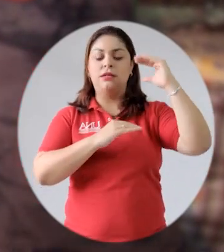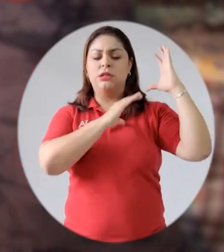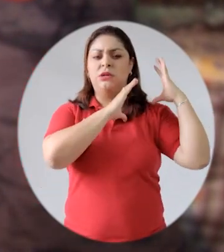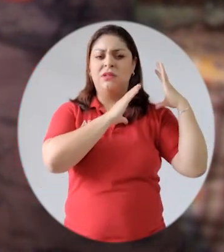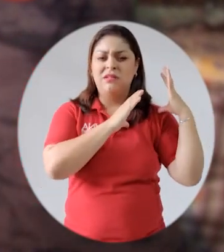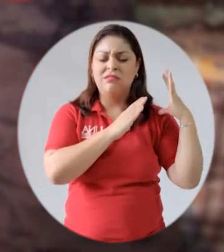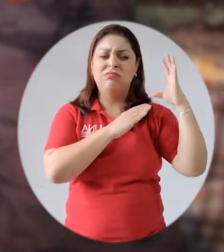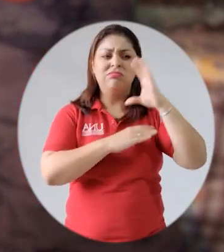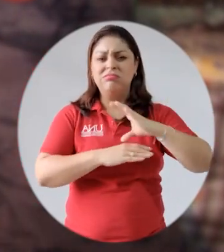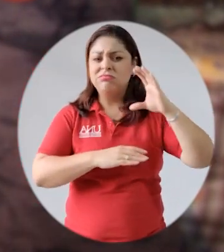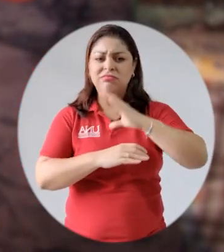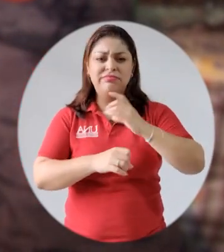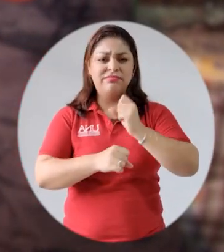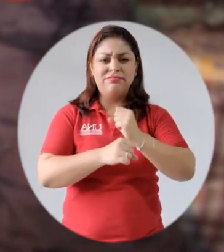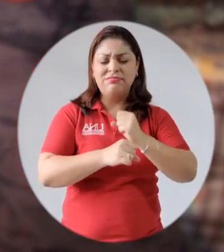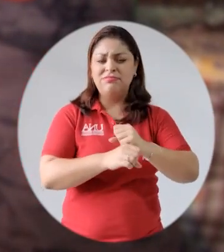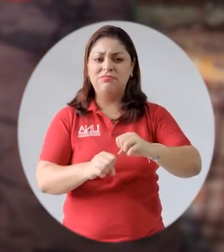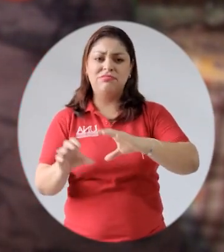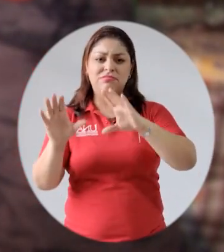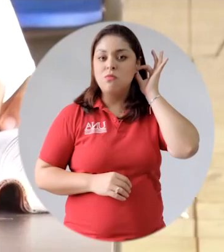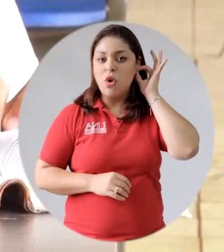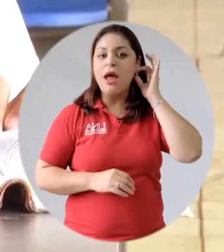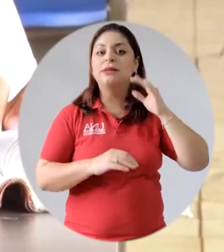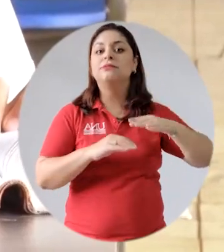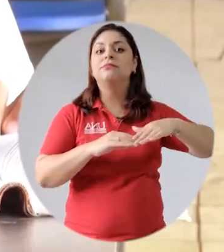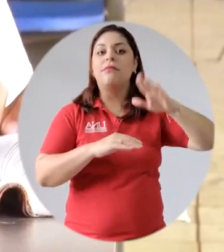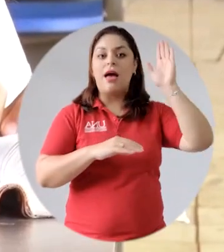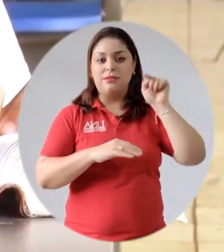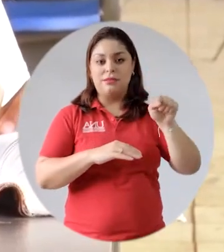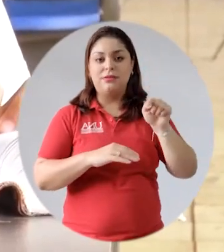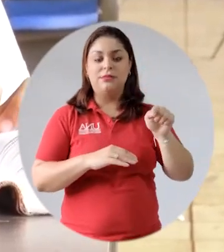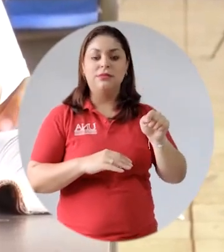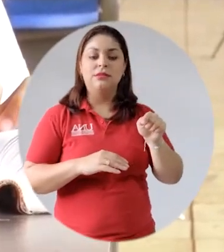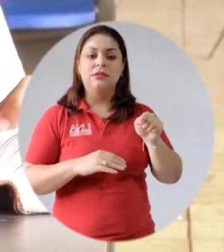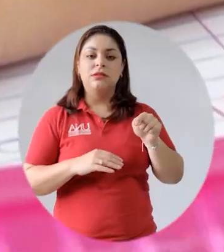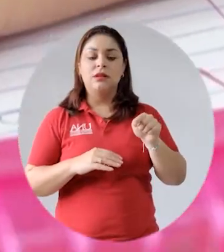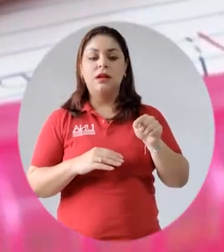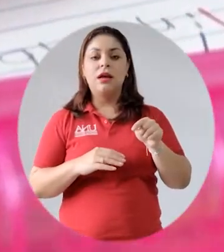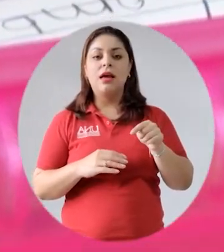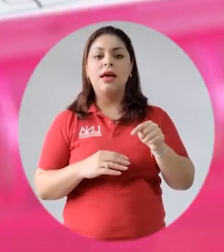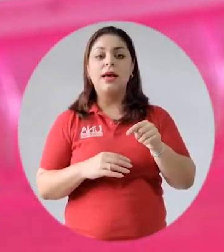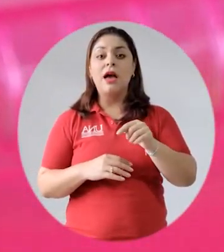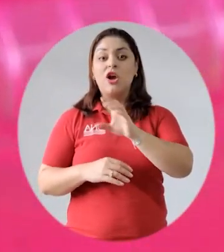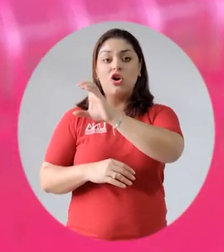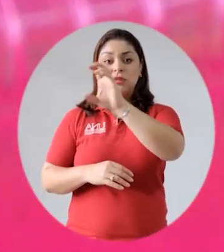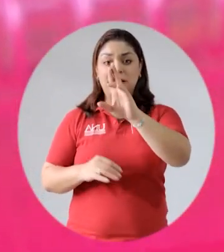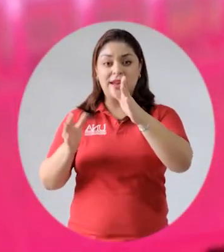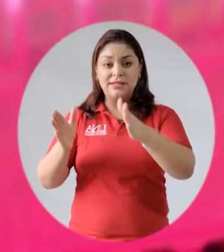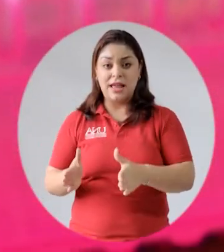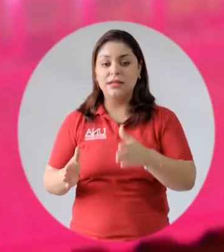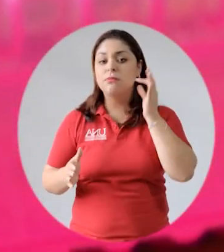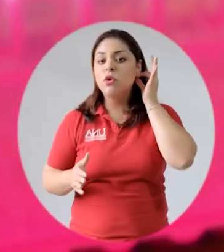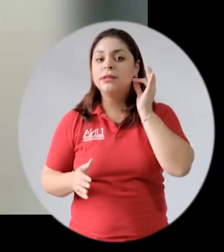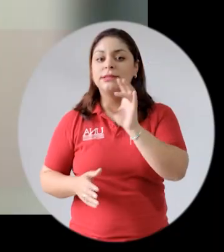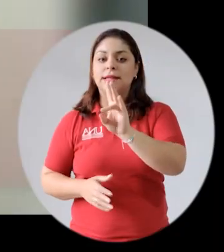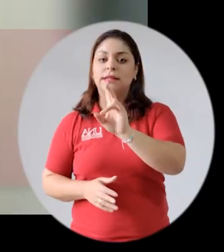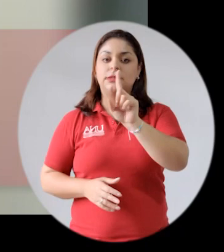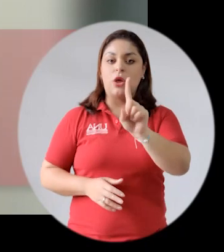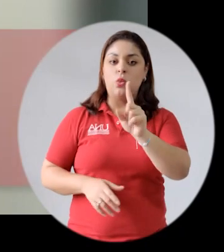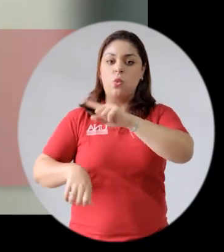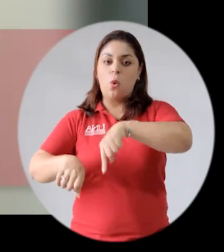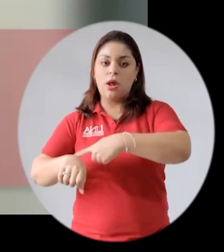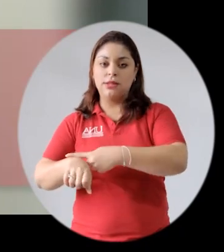a educarse, ¿verdad? Para estudiar y conseguir un trabajo de mayor calidad es muy difícil y por eso vemos esos datos y eso también se comprueba